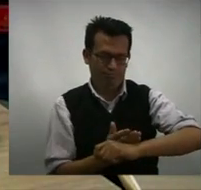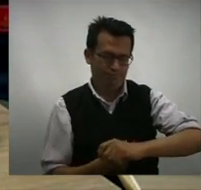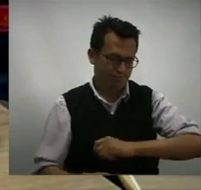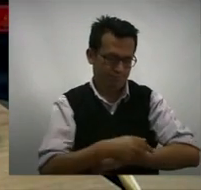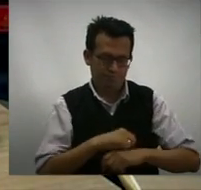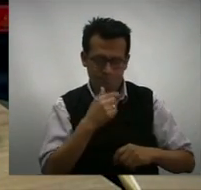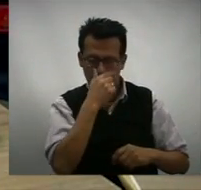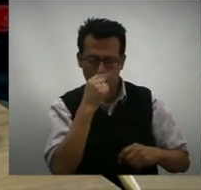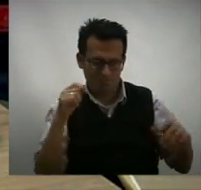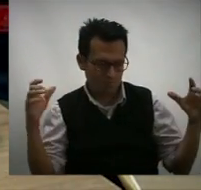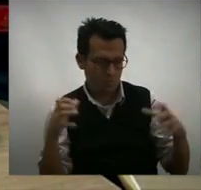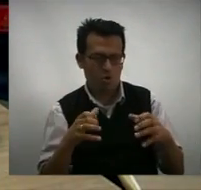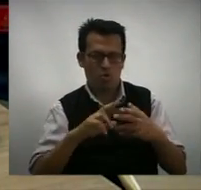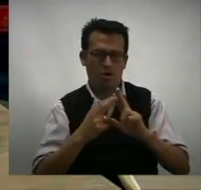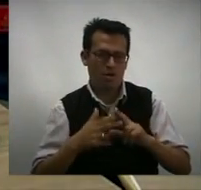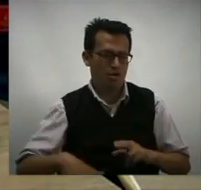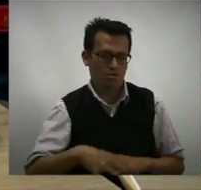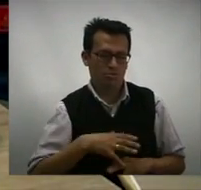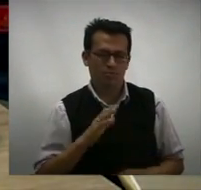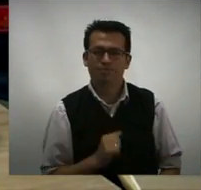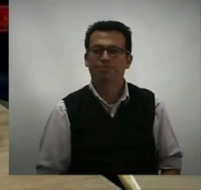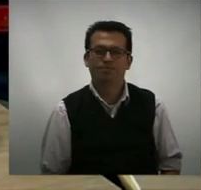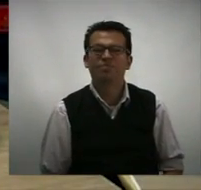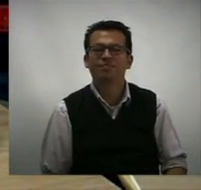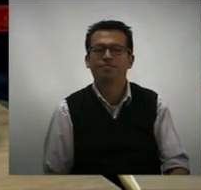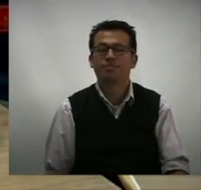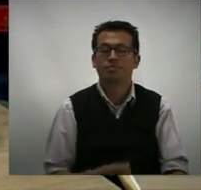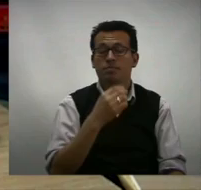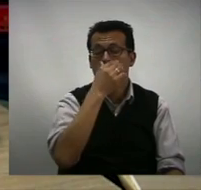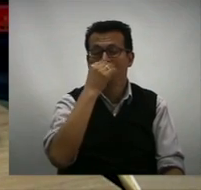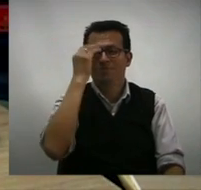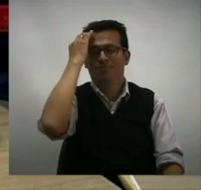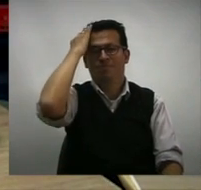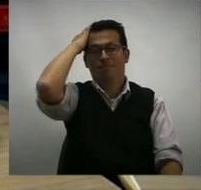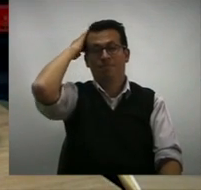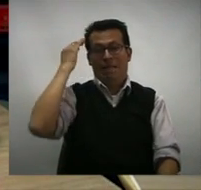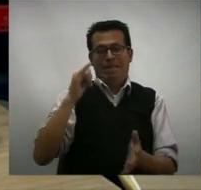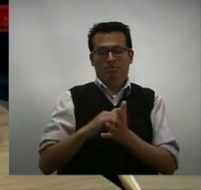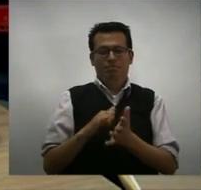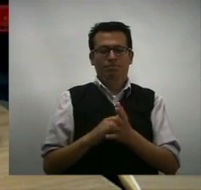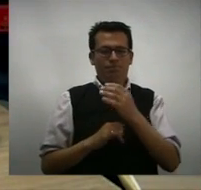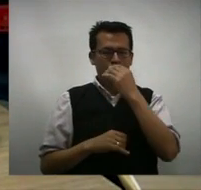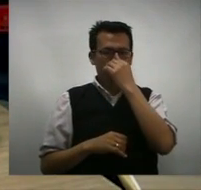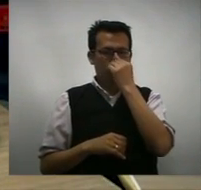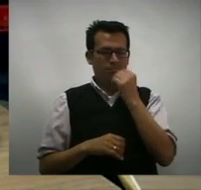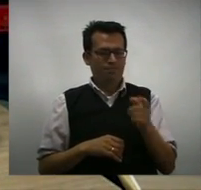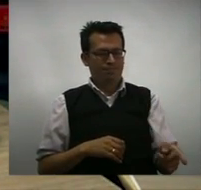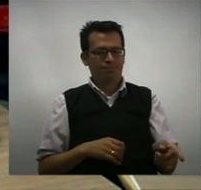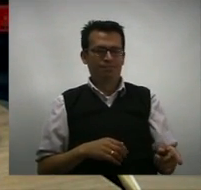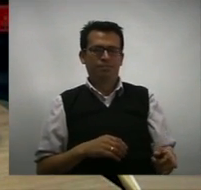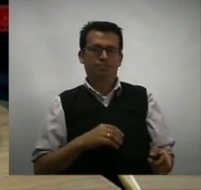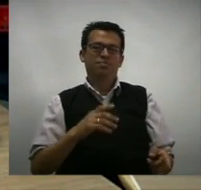de todo lo relacionado con todo, Adorno y Horkheim. Esta disposición desplaza la exclusión para darle paso al